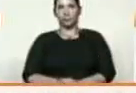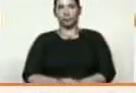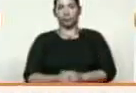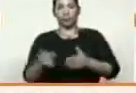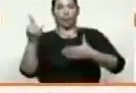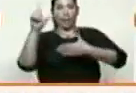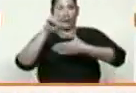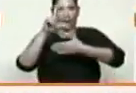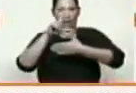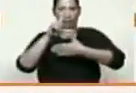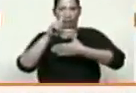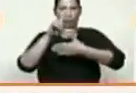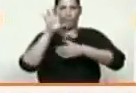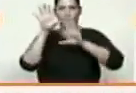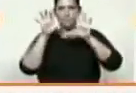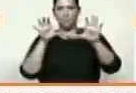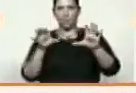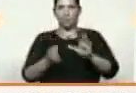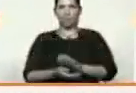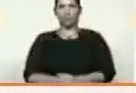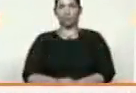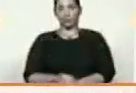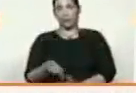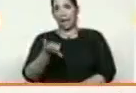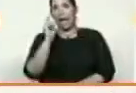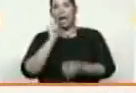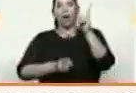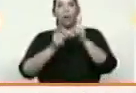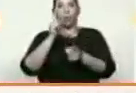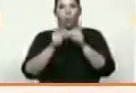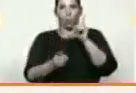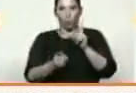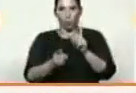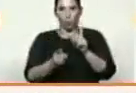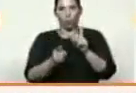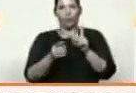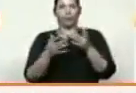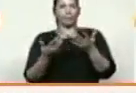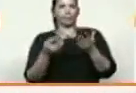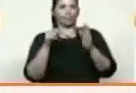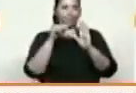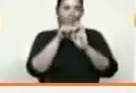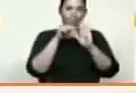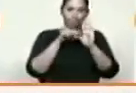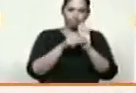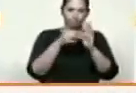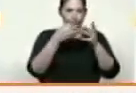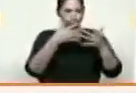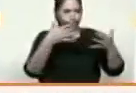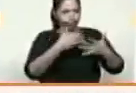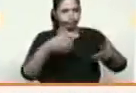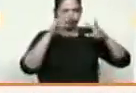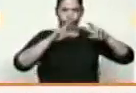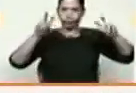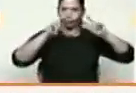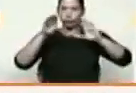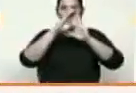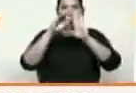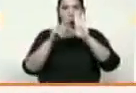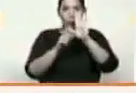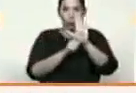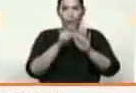latinoamericano hay también algunas peculiaridades. En la Constitución